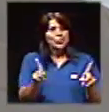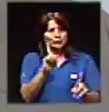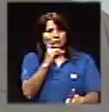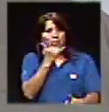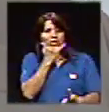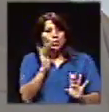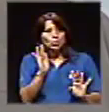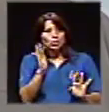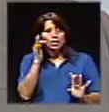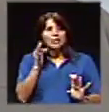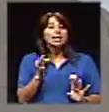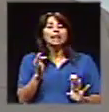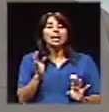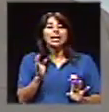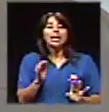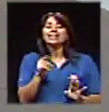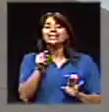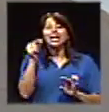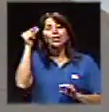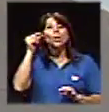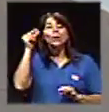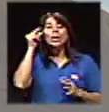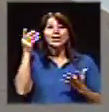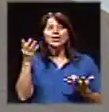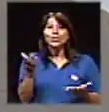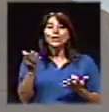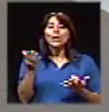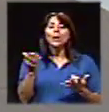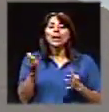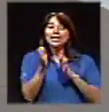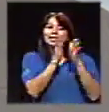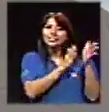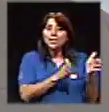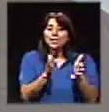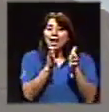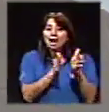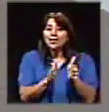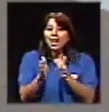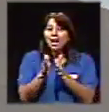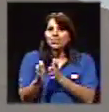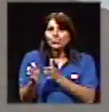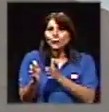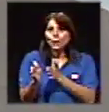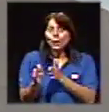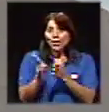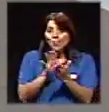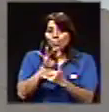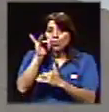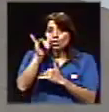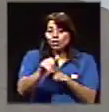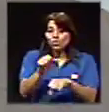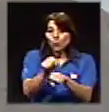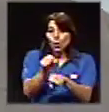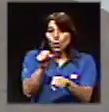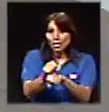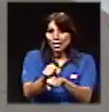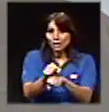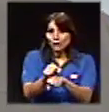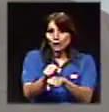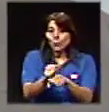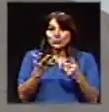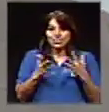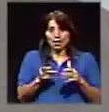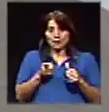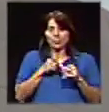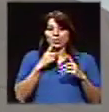me parece, y es que el gobierno está planeando presentar el proyecto concreto después de este diálogo que ha